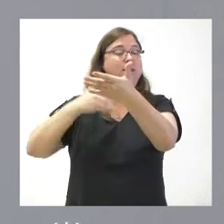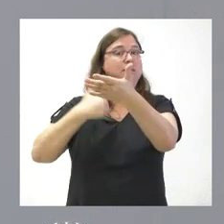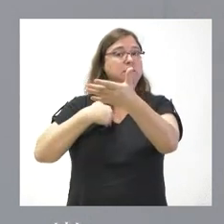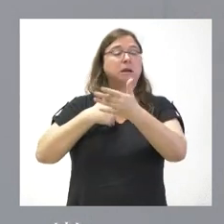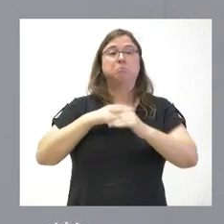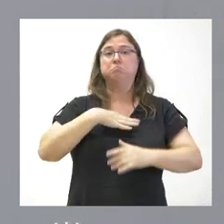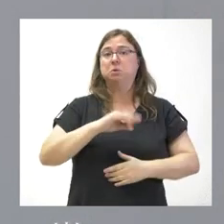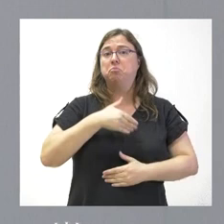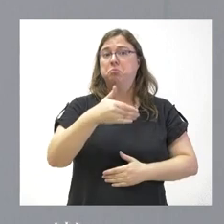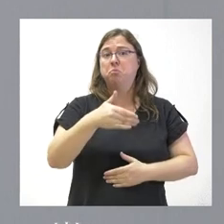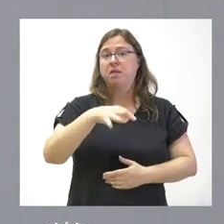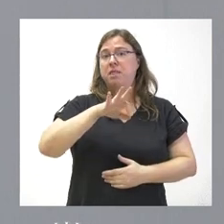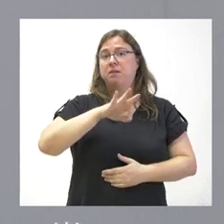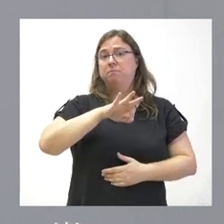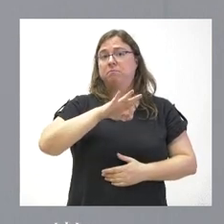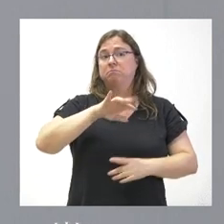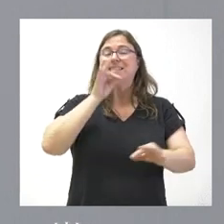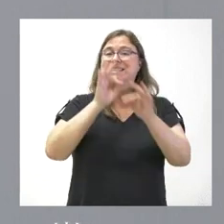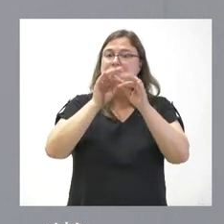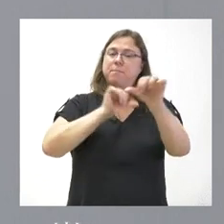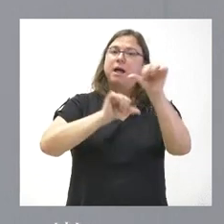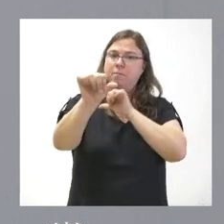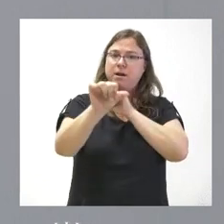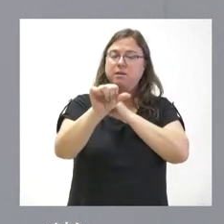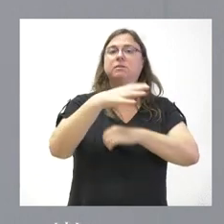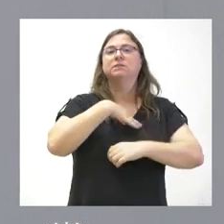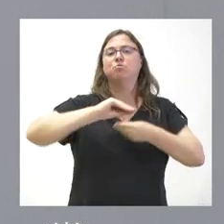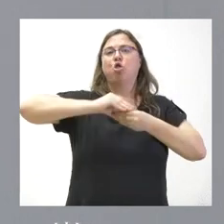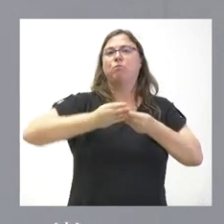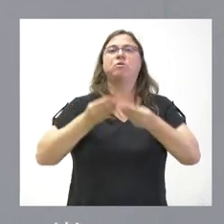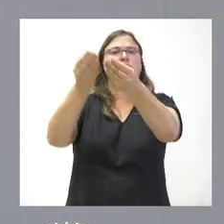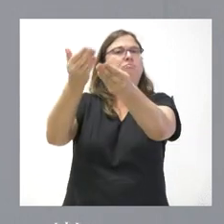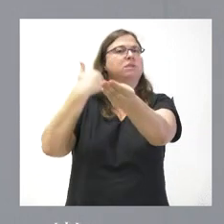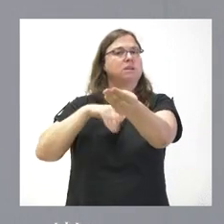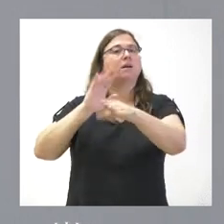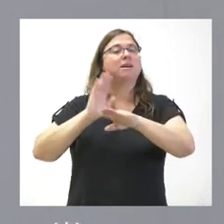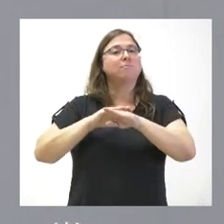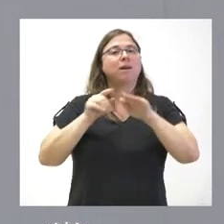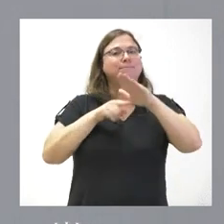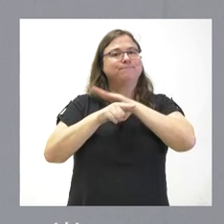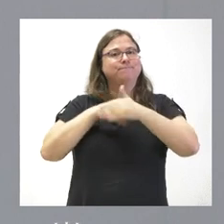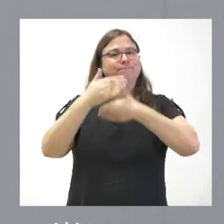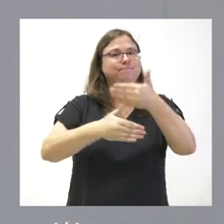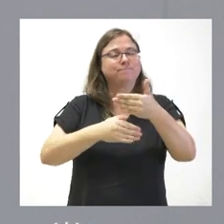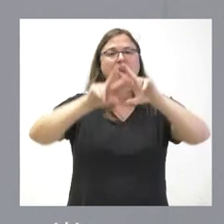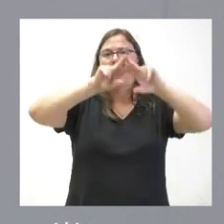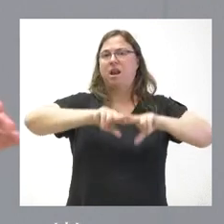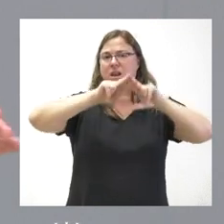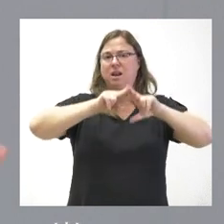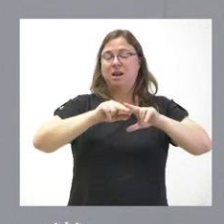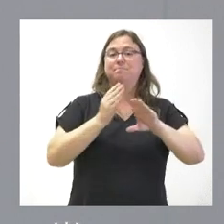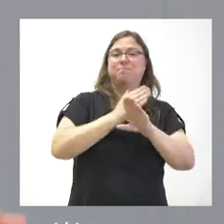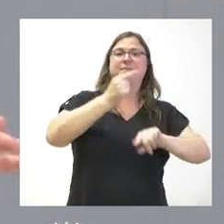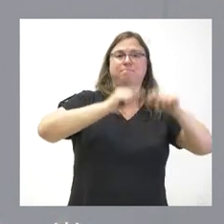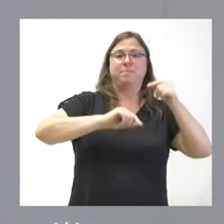principios del mes de septiembre de la documentación correspondiente para llevar a cabo este análisis es